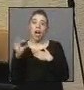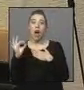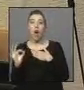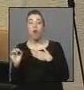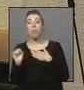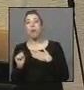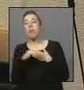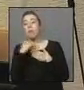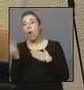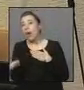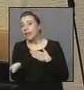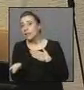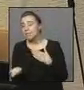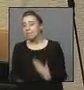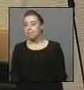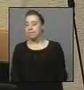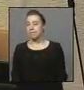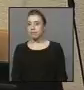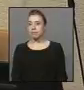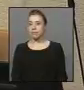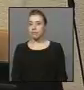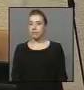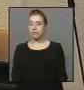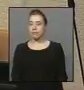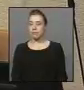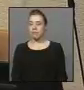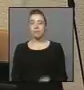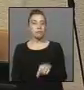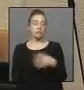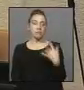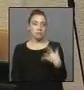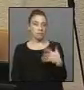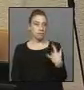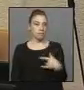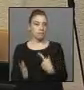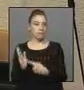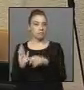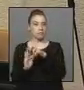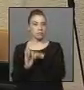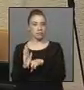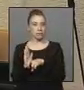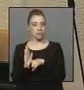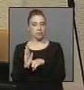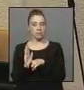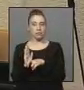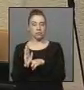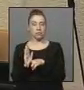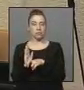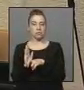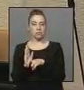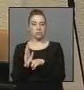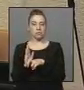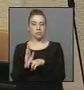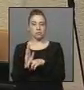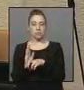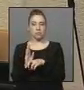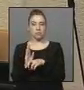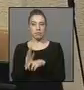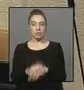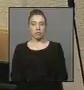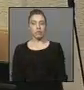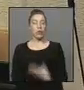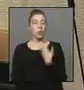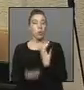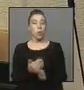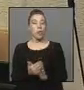muerte. De allí la importancia de este proyecto porque el día en